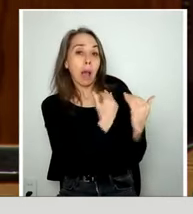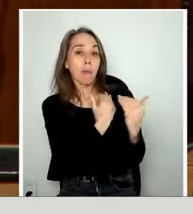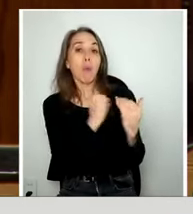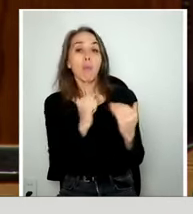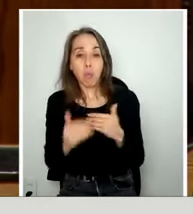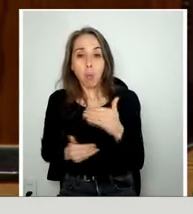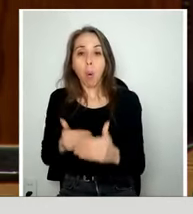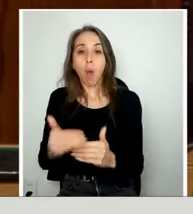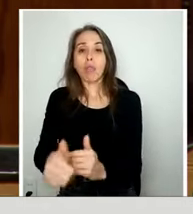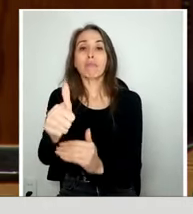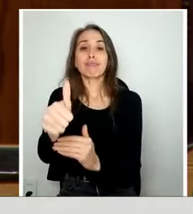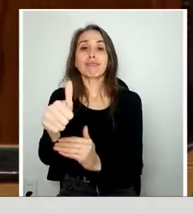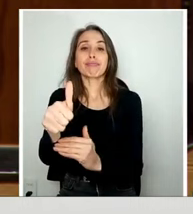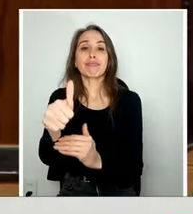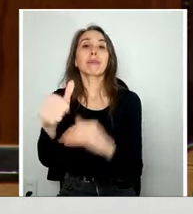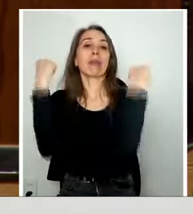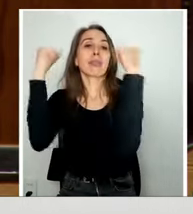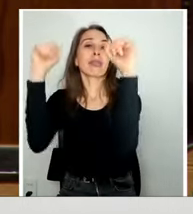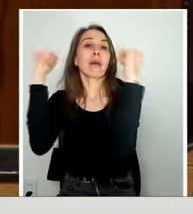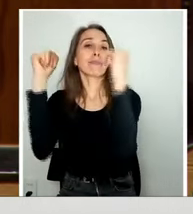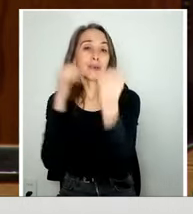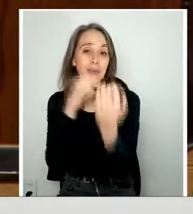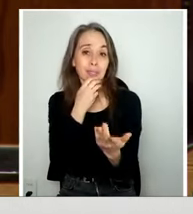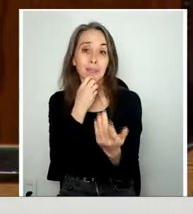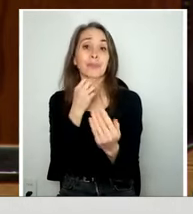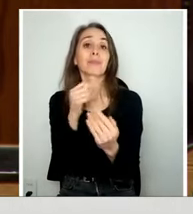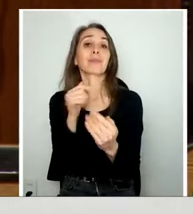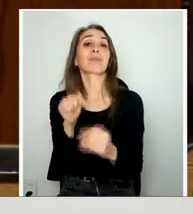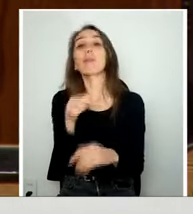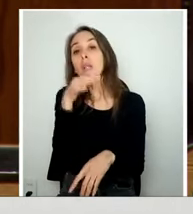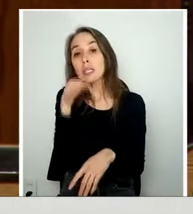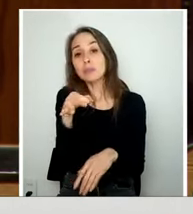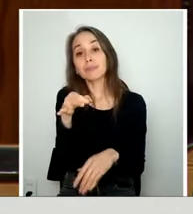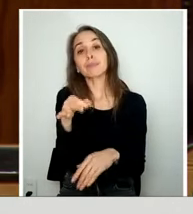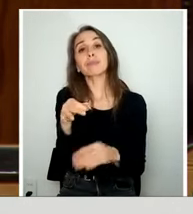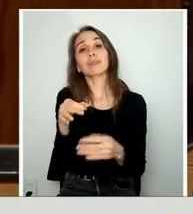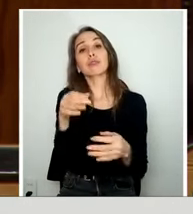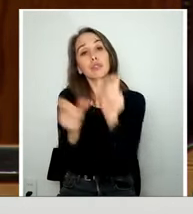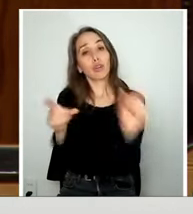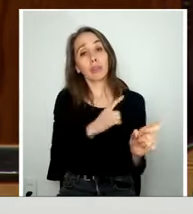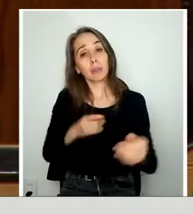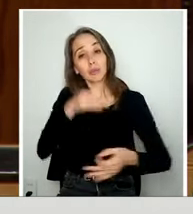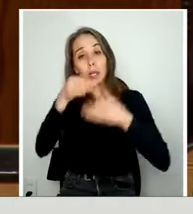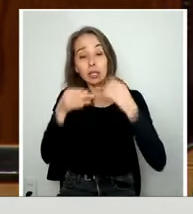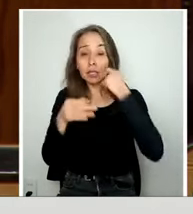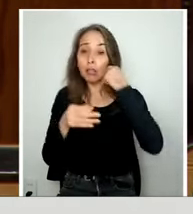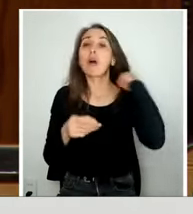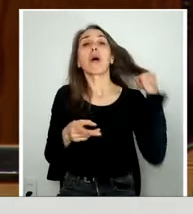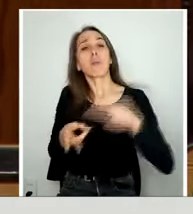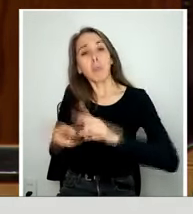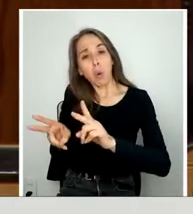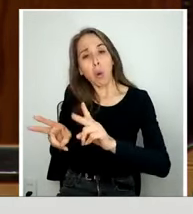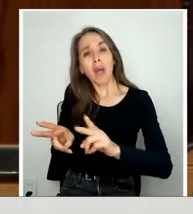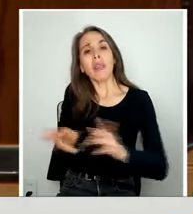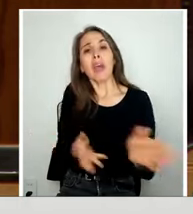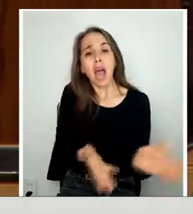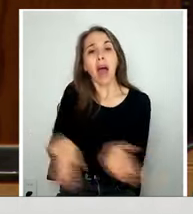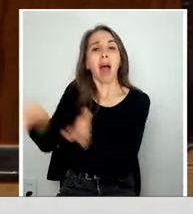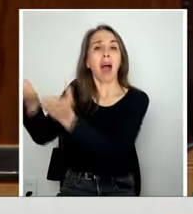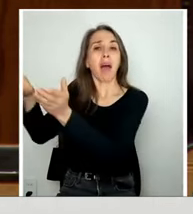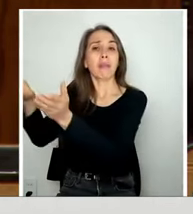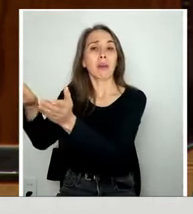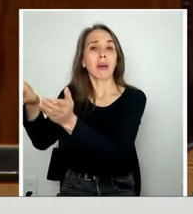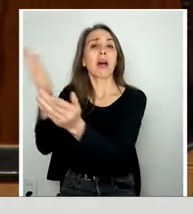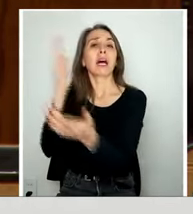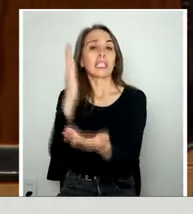Por cierto y aquí ha sido señalado promoviendo que hayan acceso facilitado al régimen escolar